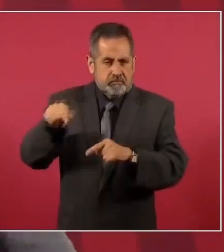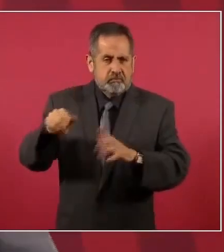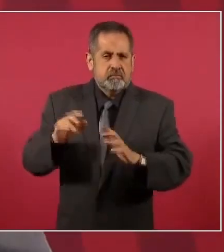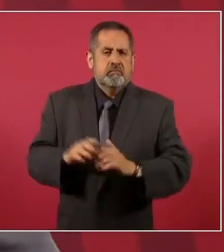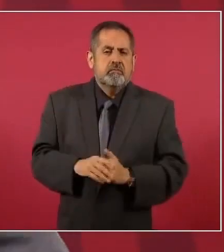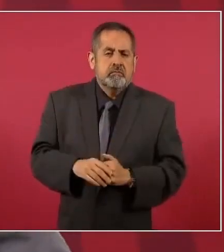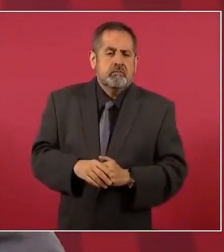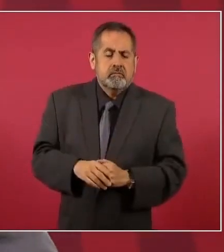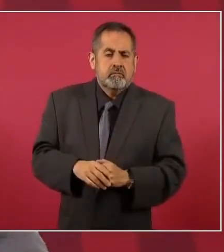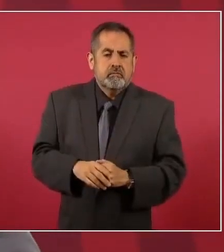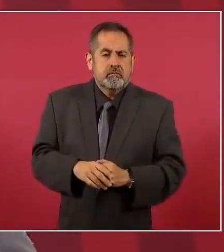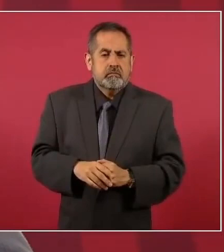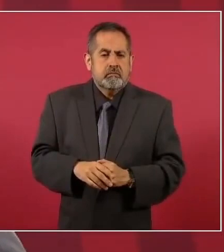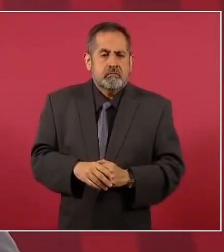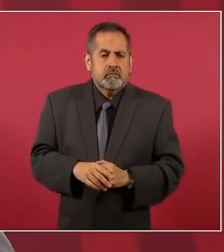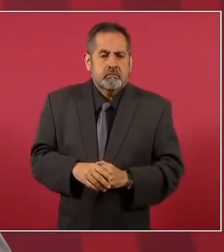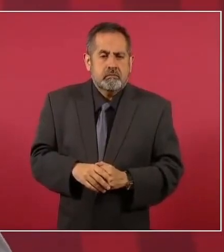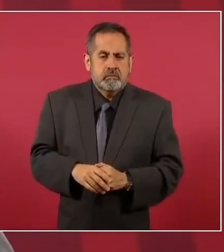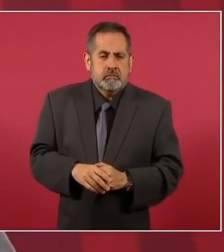Y